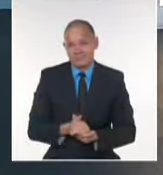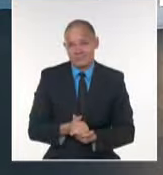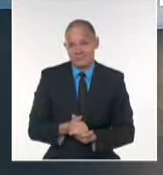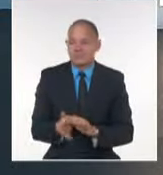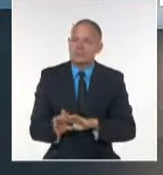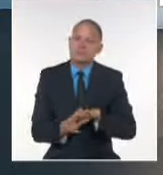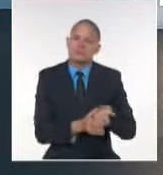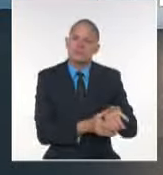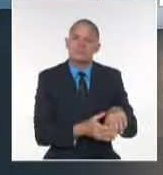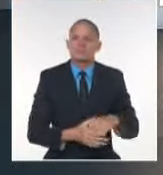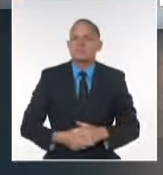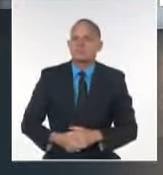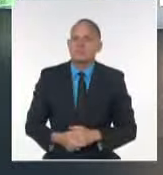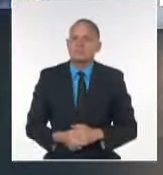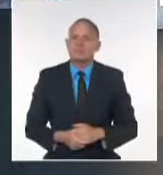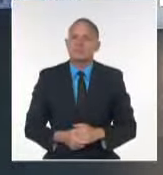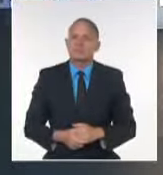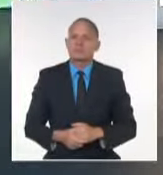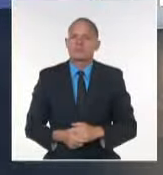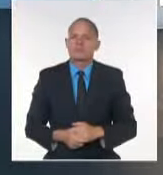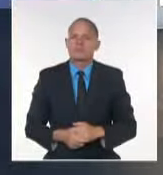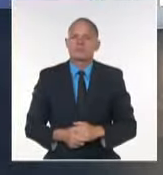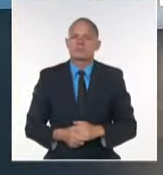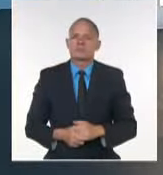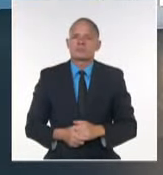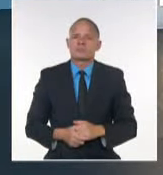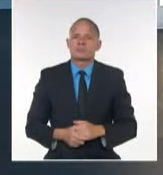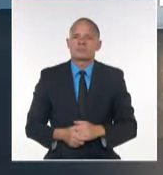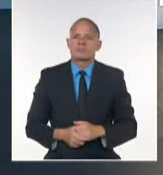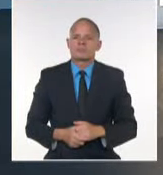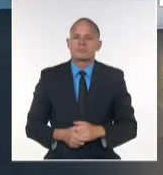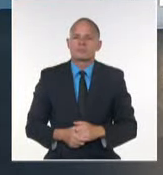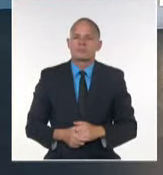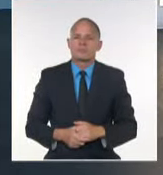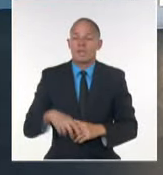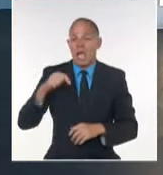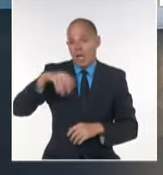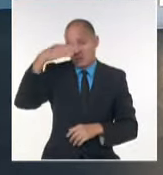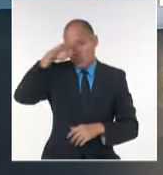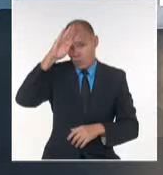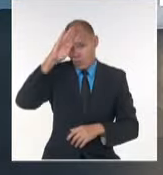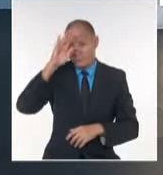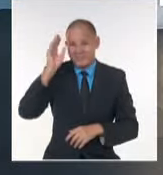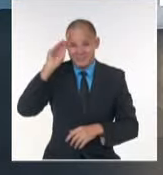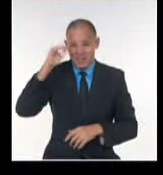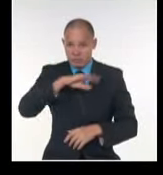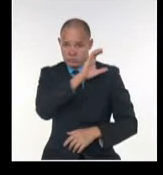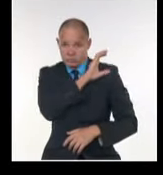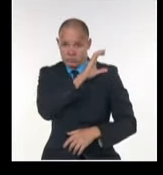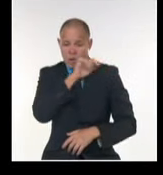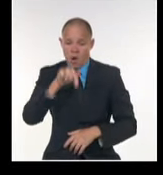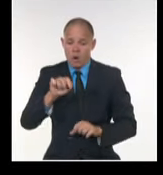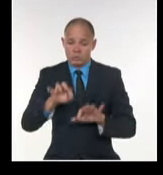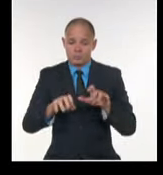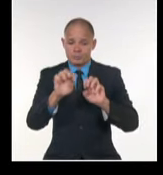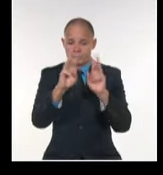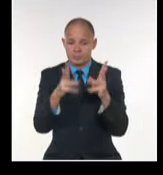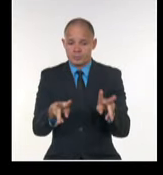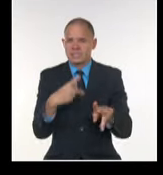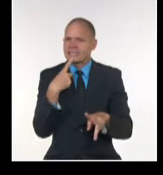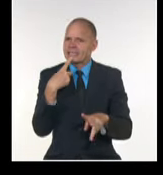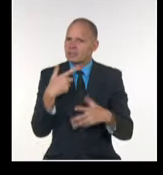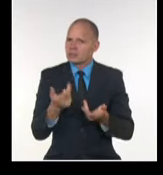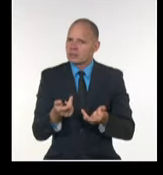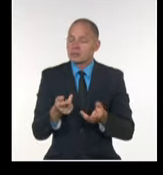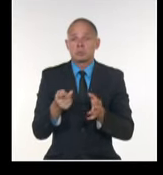el miembro del Buró Político del Partido, ministro de Relaciones Exteriores de Cuba, digo, Bruno Rodríguez Parrilla, en su cuenta en la red digital X, elogió la